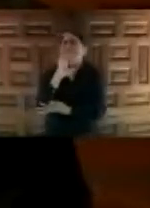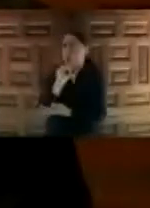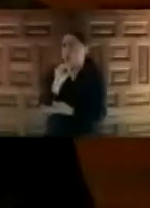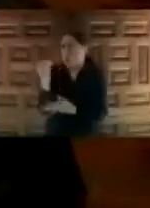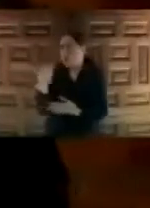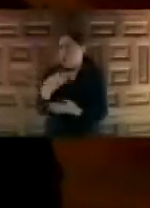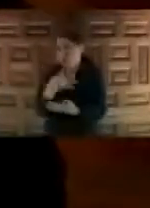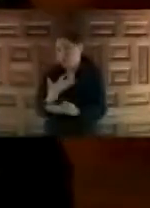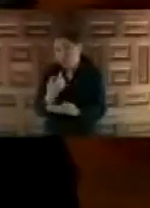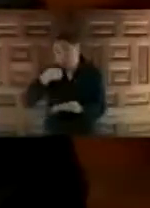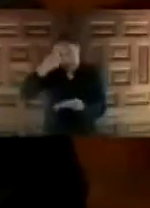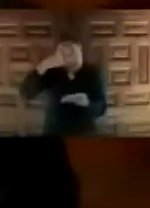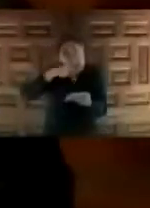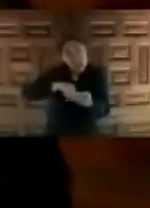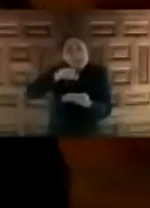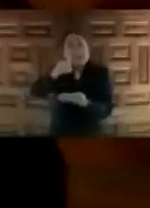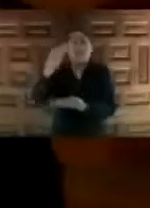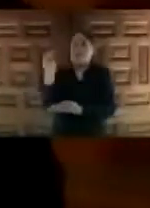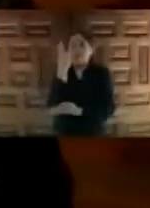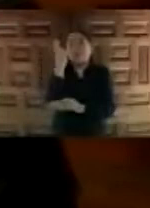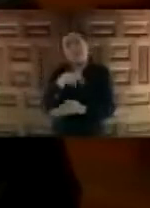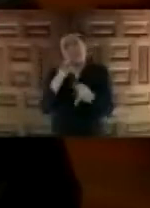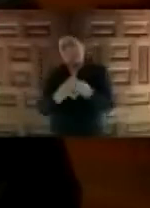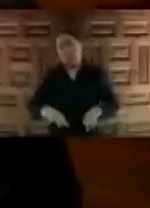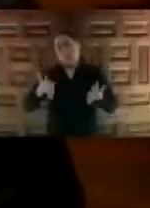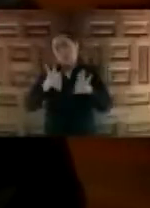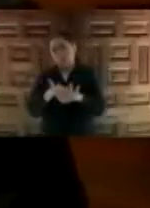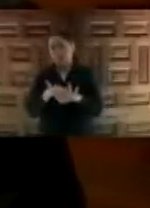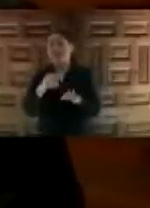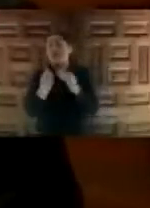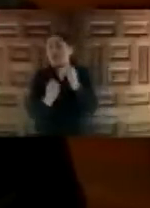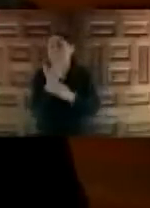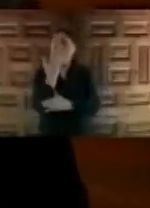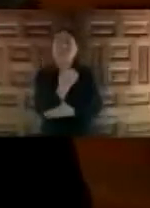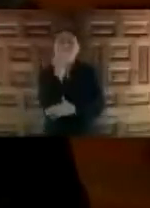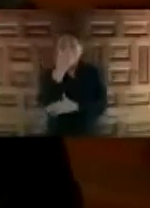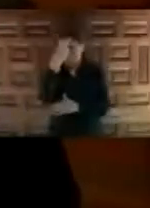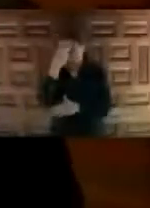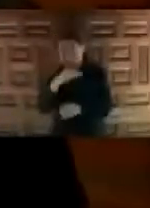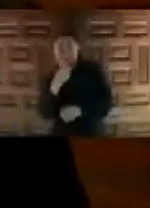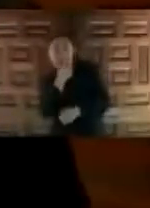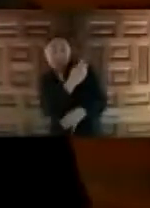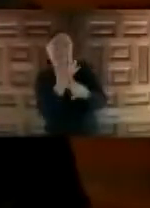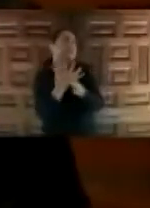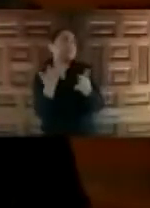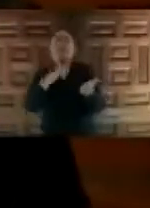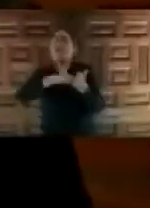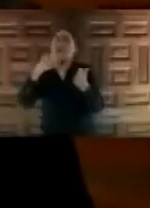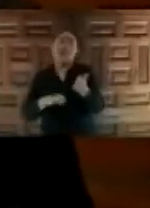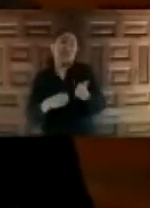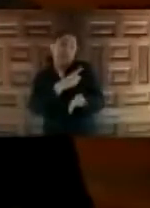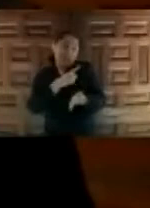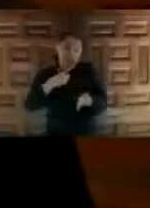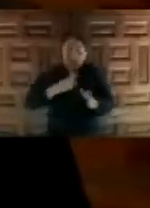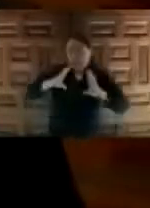eso en la educación superior es muy importante. La nueva escuela mexicana señala, por ejemplo, hay que